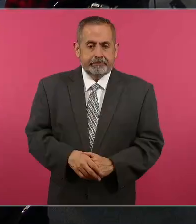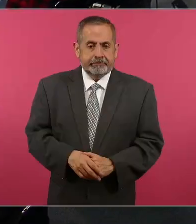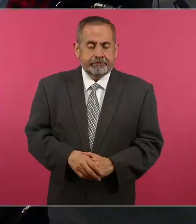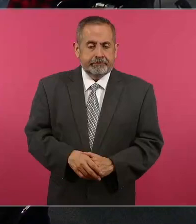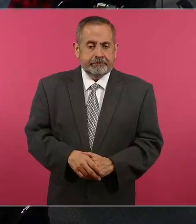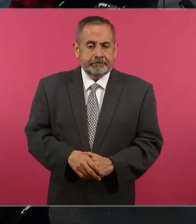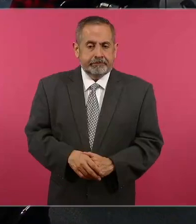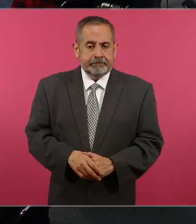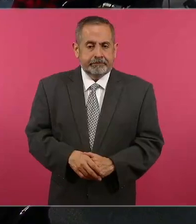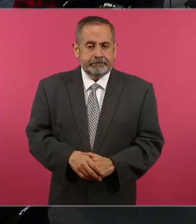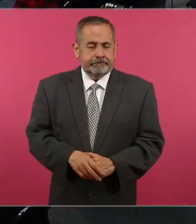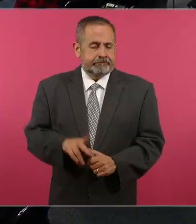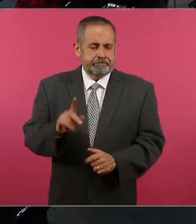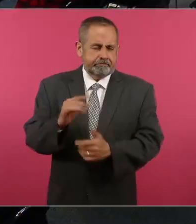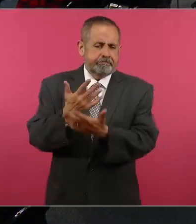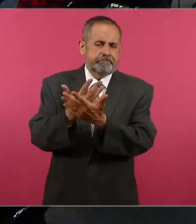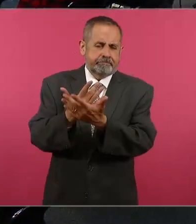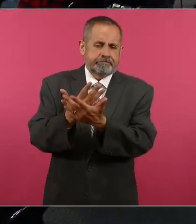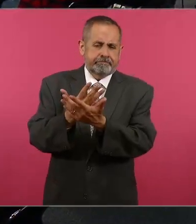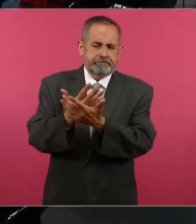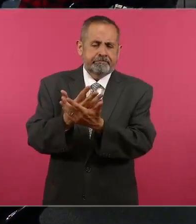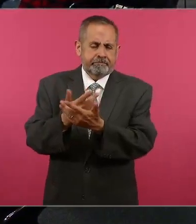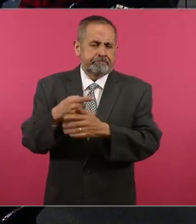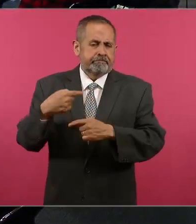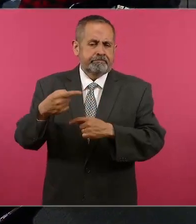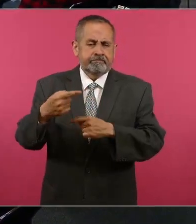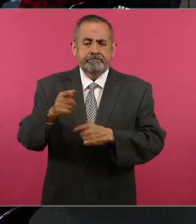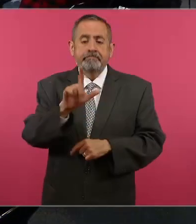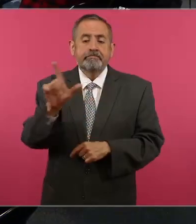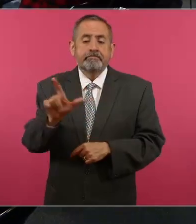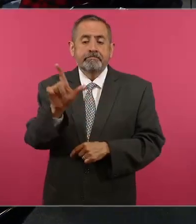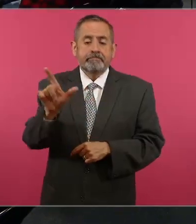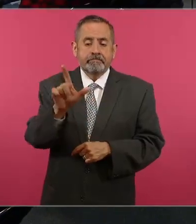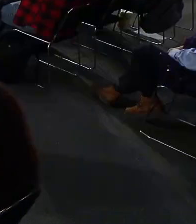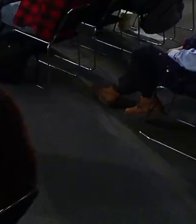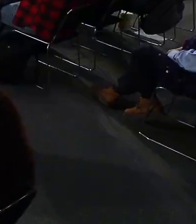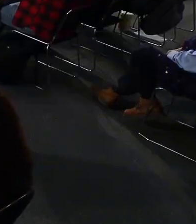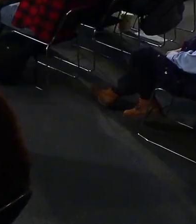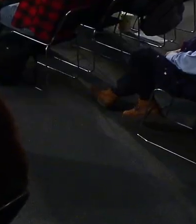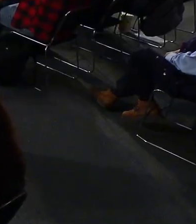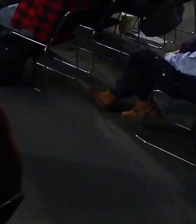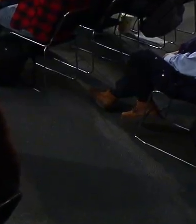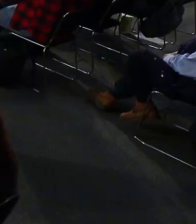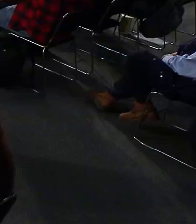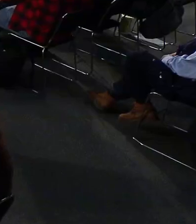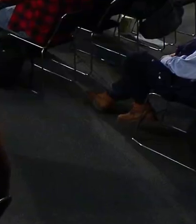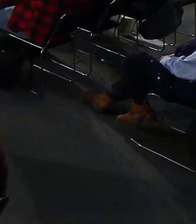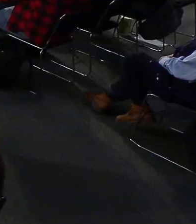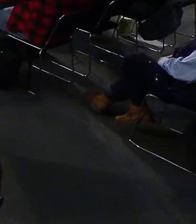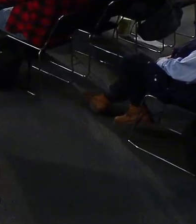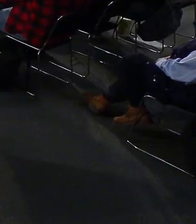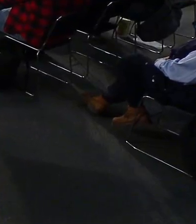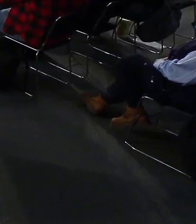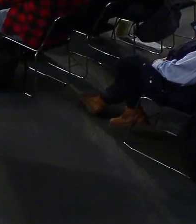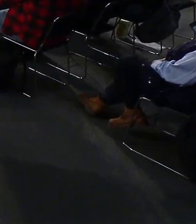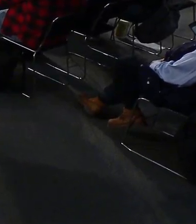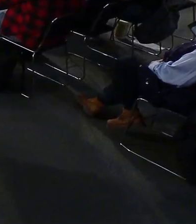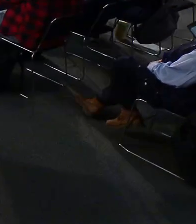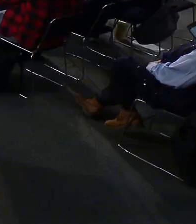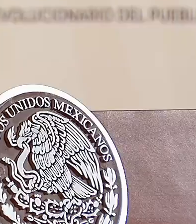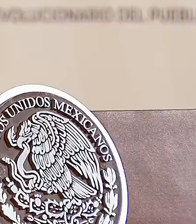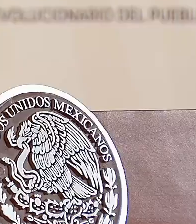Pero vamos a esperarnos. Ya el lunes es el regreso a clase.